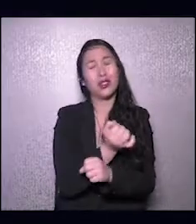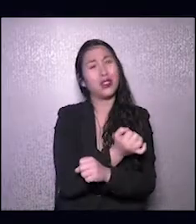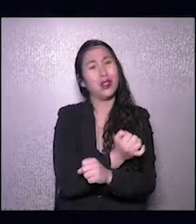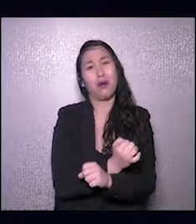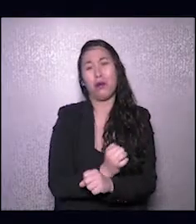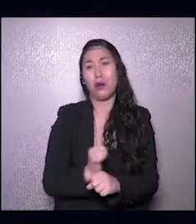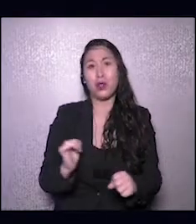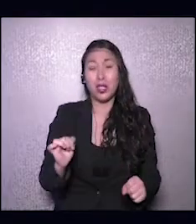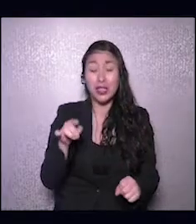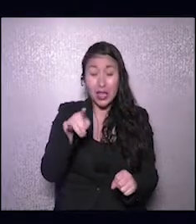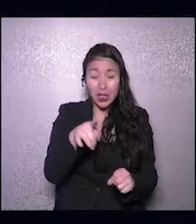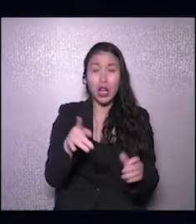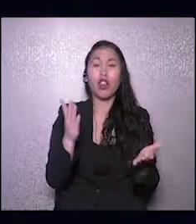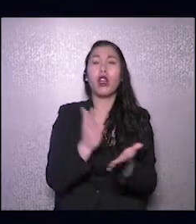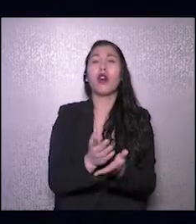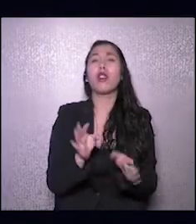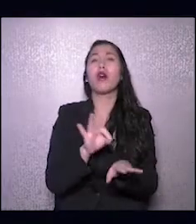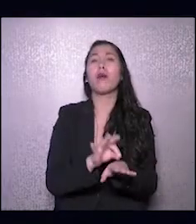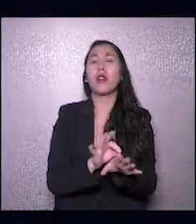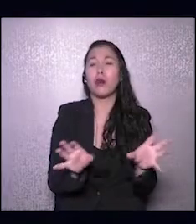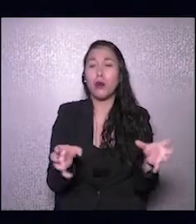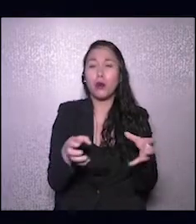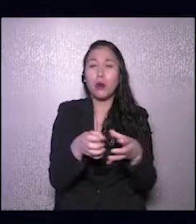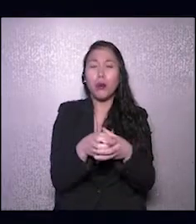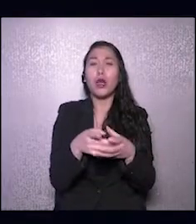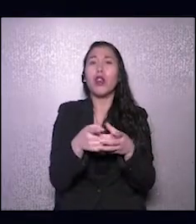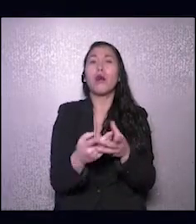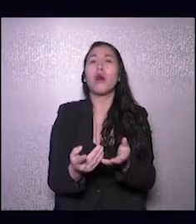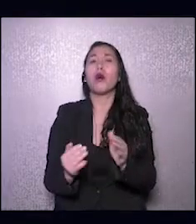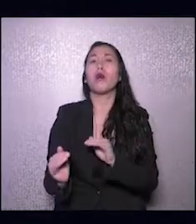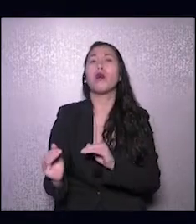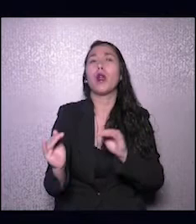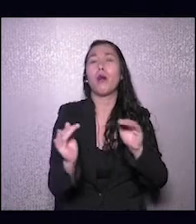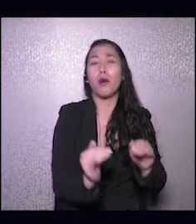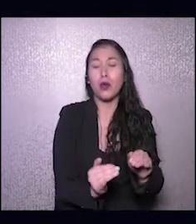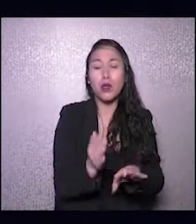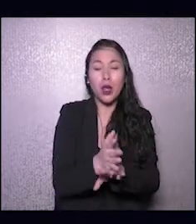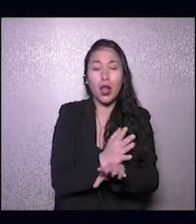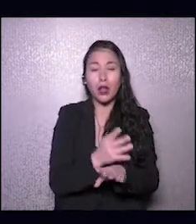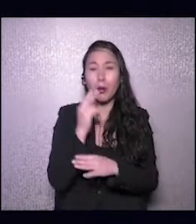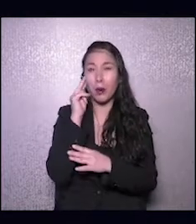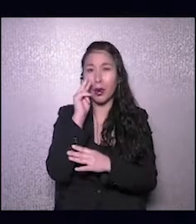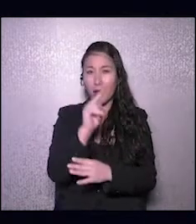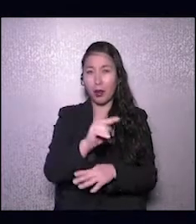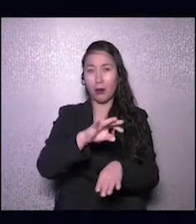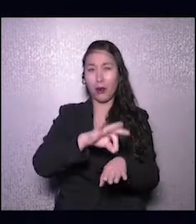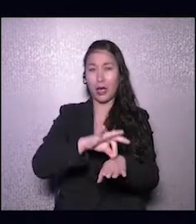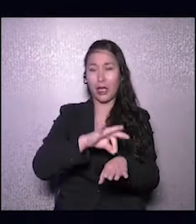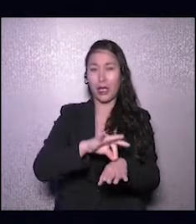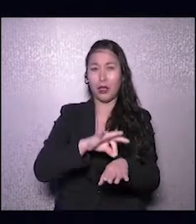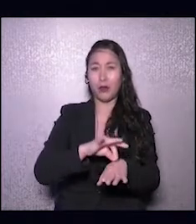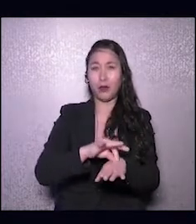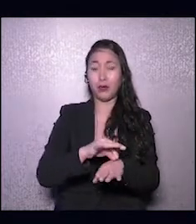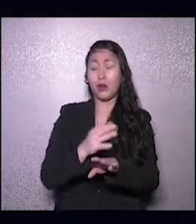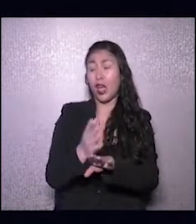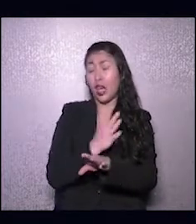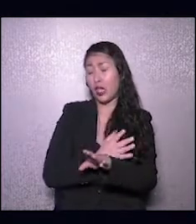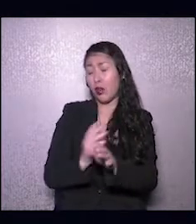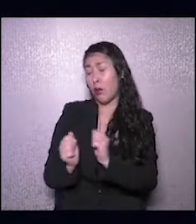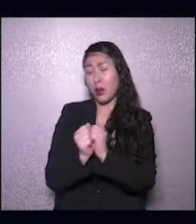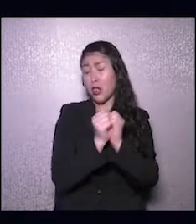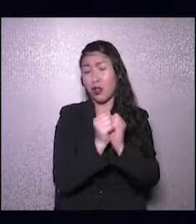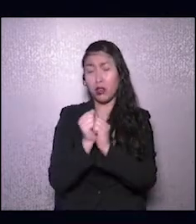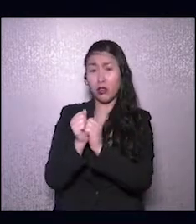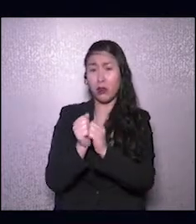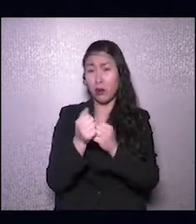registros clínicos electrónicos hoy día, que son los sistemas de soporte a la toma de decisiones clínicas. Lo que comentaban mis colegas hoy día en la mañana, el